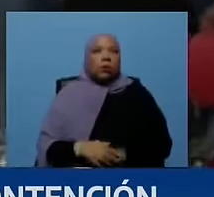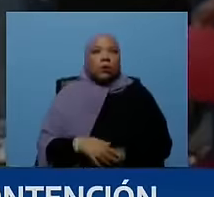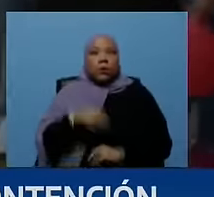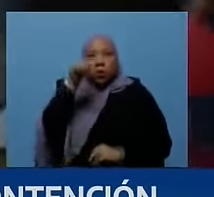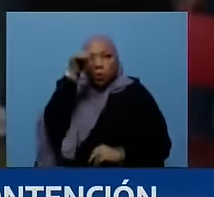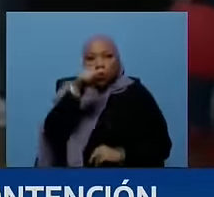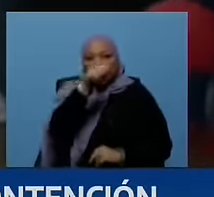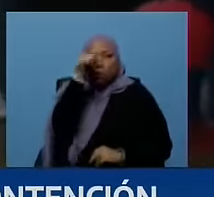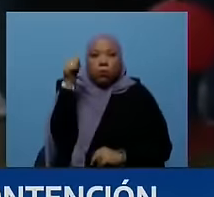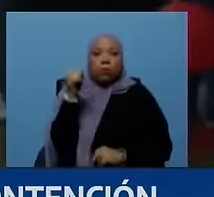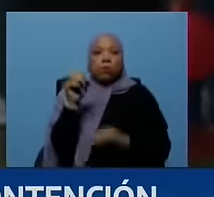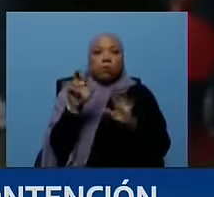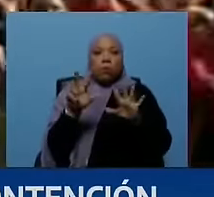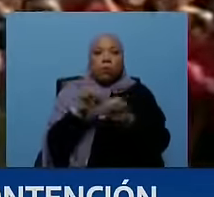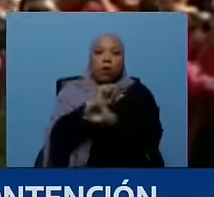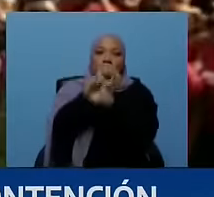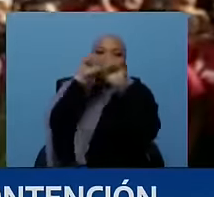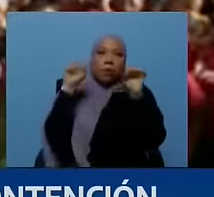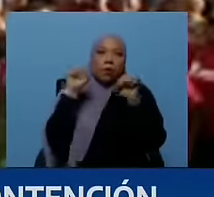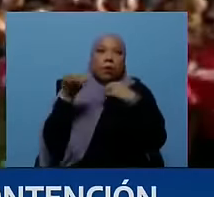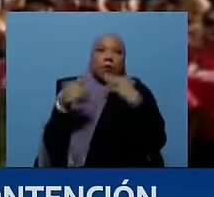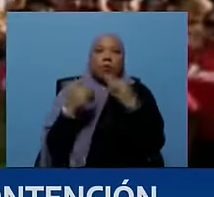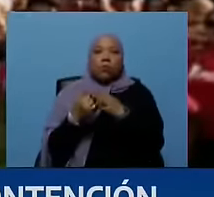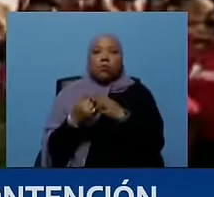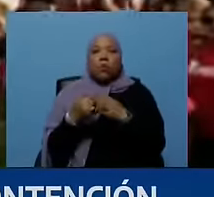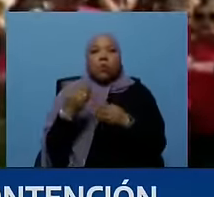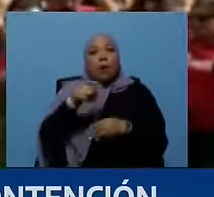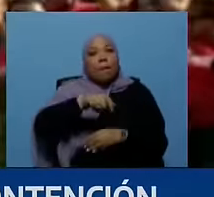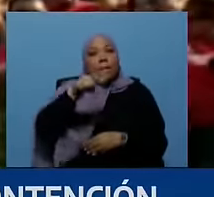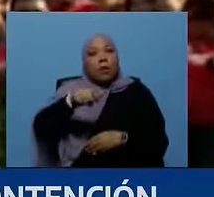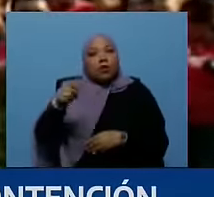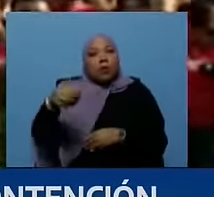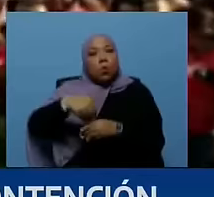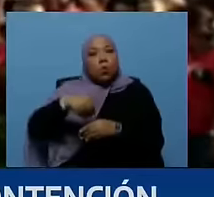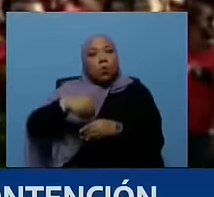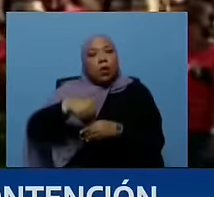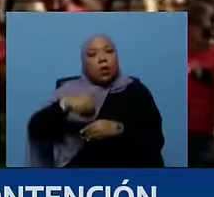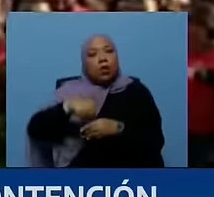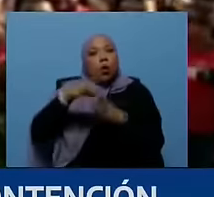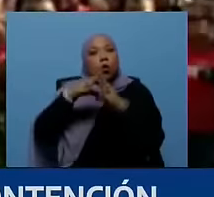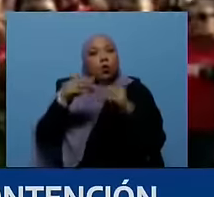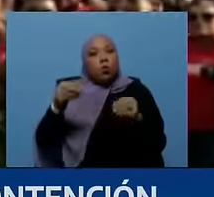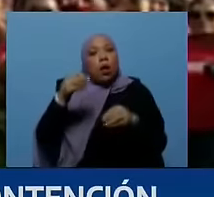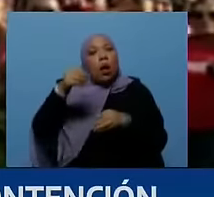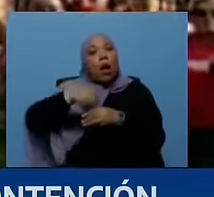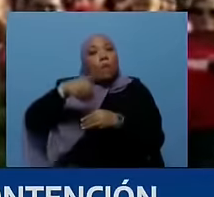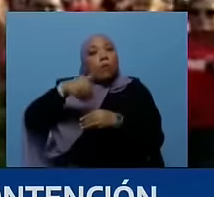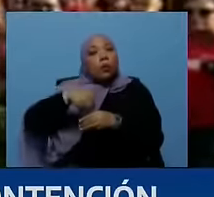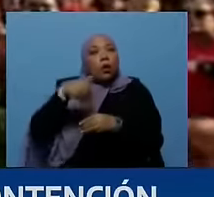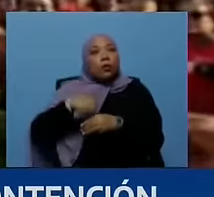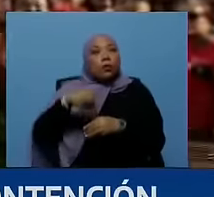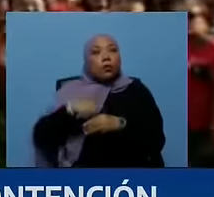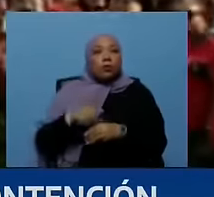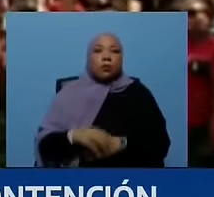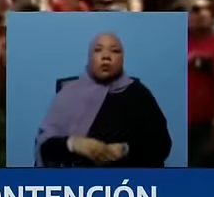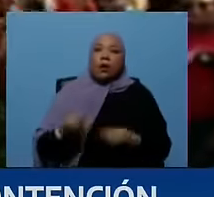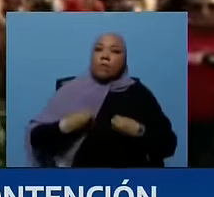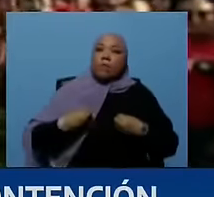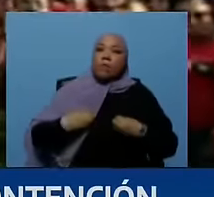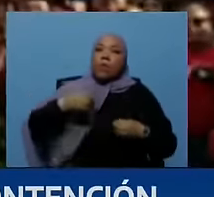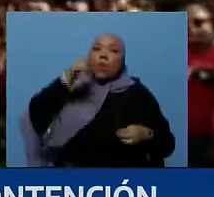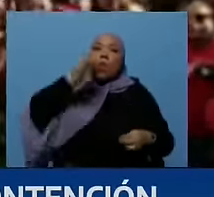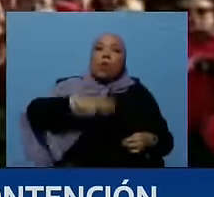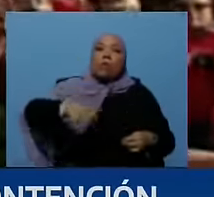Domingo, 8 de la mañana, vecinos y vecinas, a votar, a votar, a votar. ¡Que viva el